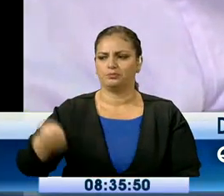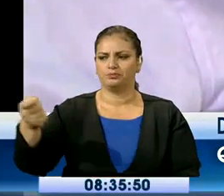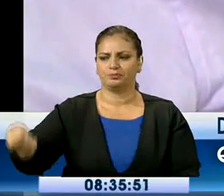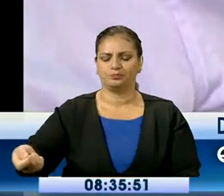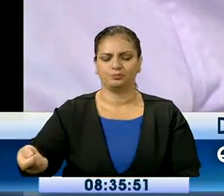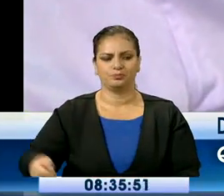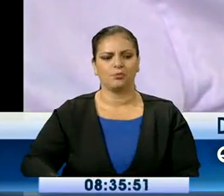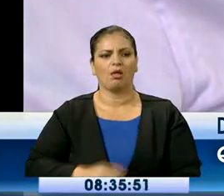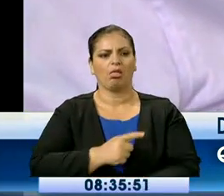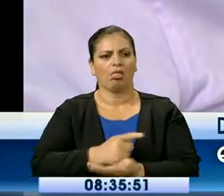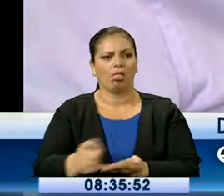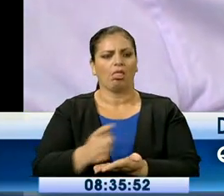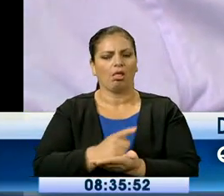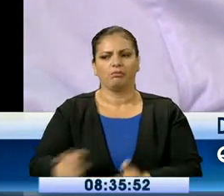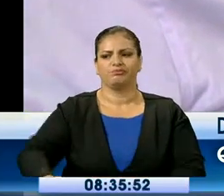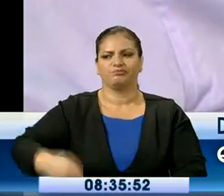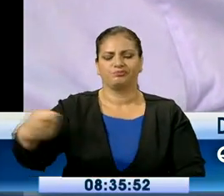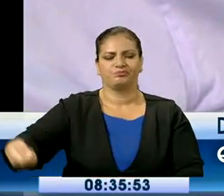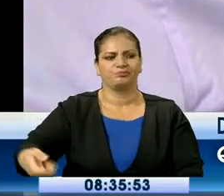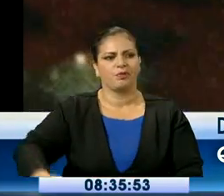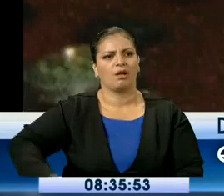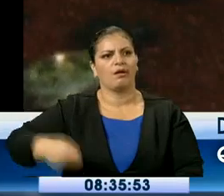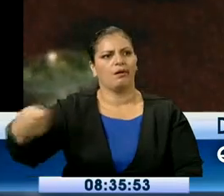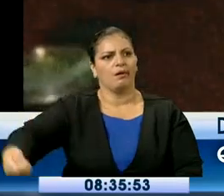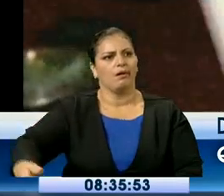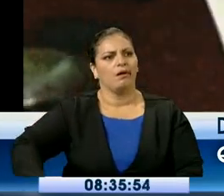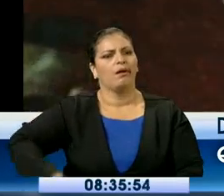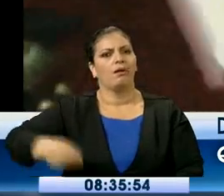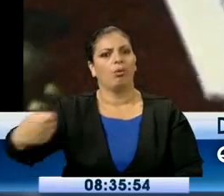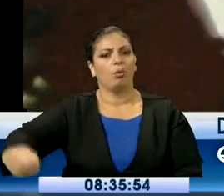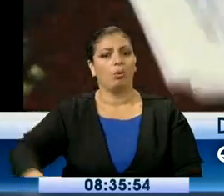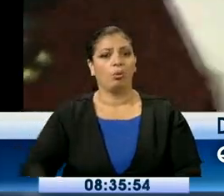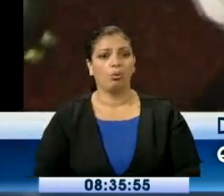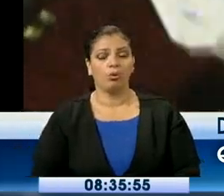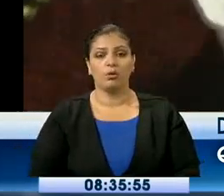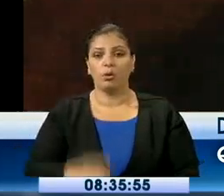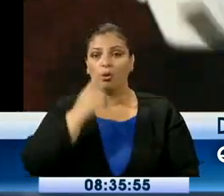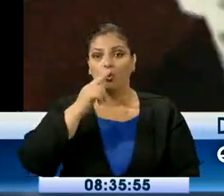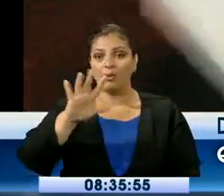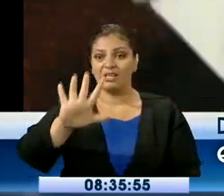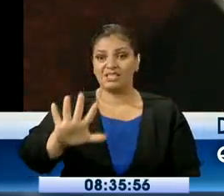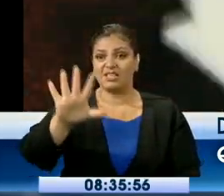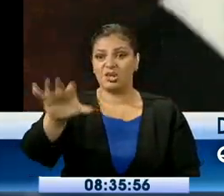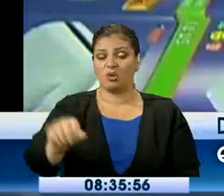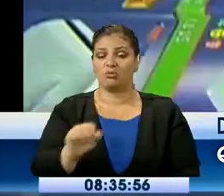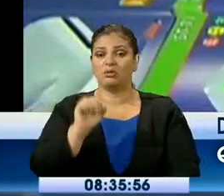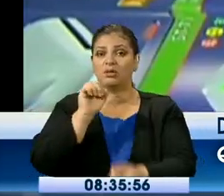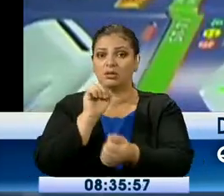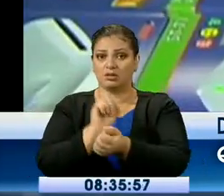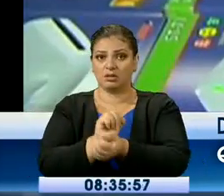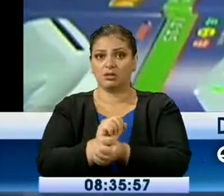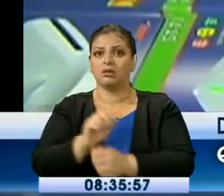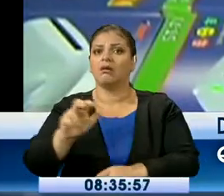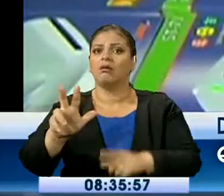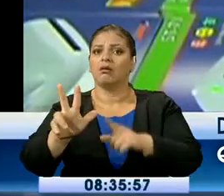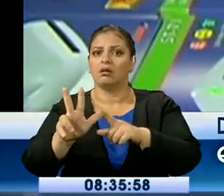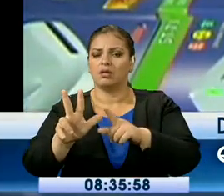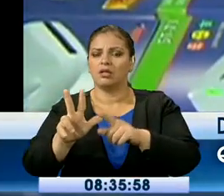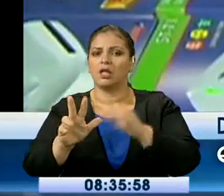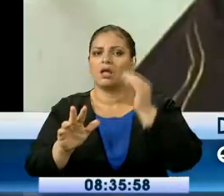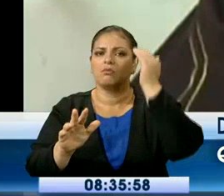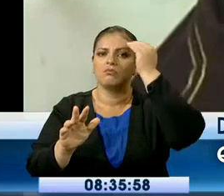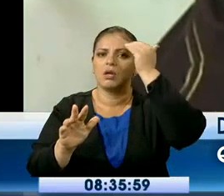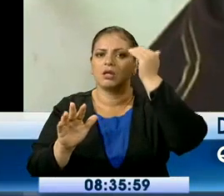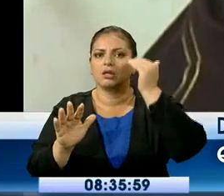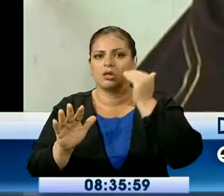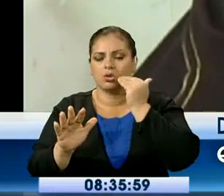4 restantes, 3 ya registran detenciones anteriores por diversos delitos, incluyendo a quien sería